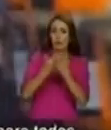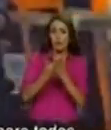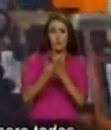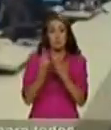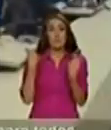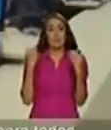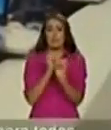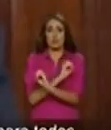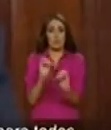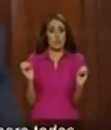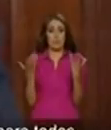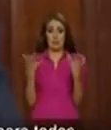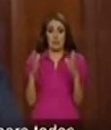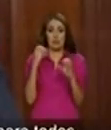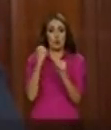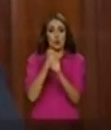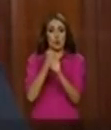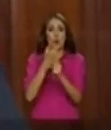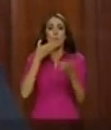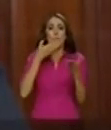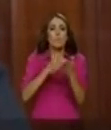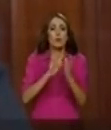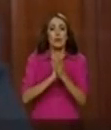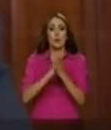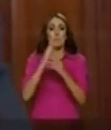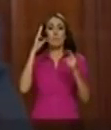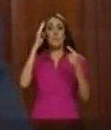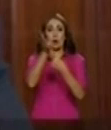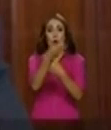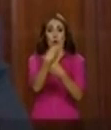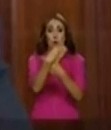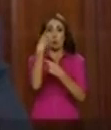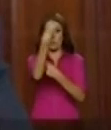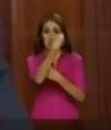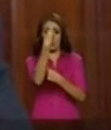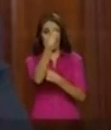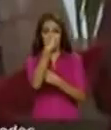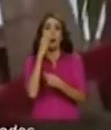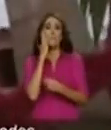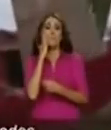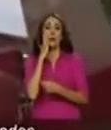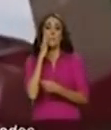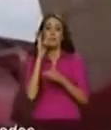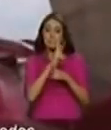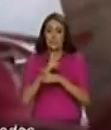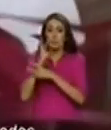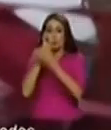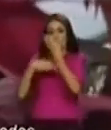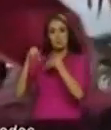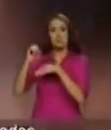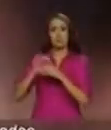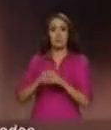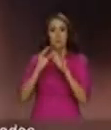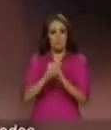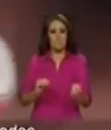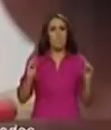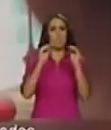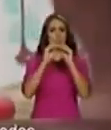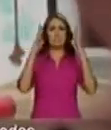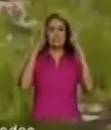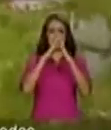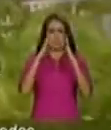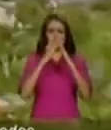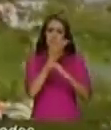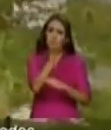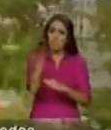encuentran algo estable, como por ejemplo teletrabajo para las madres de niños pequeños. Vamos, vamos con más casas